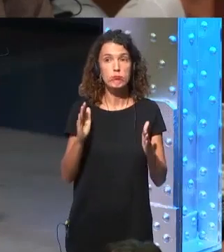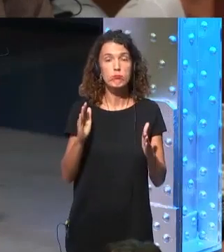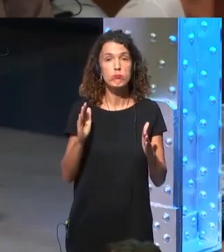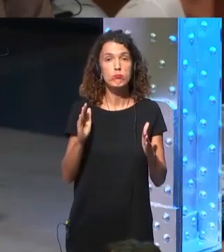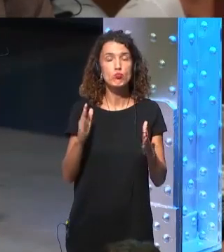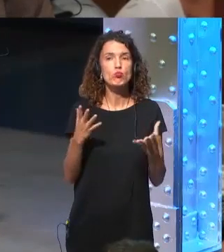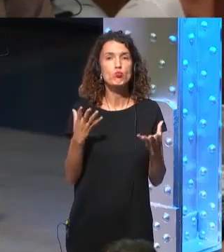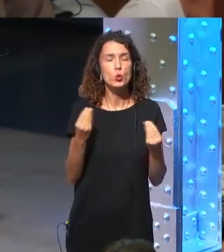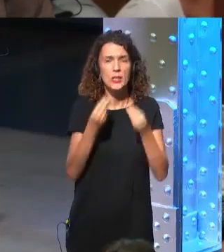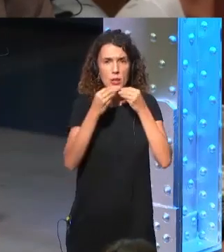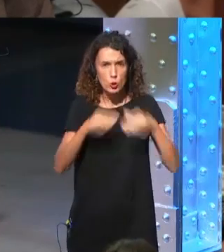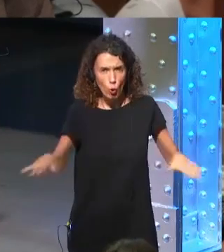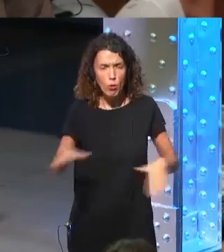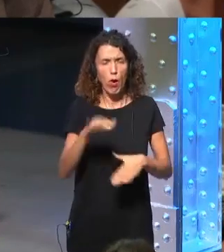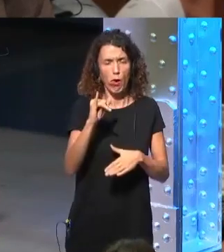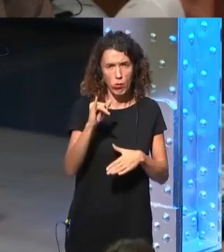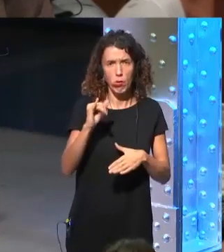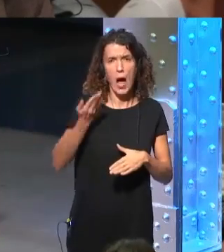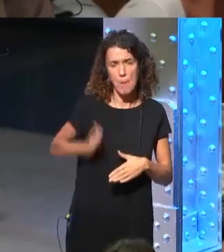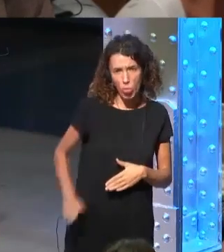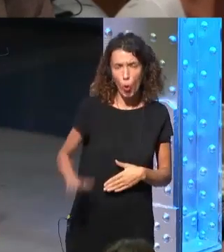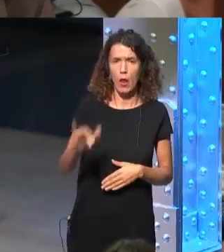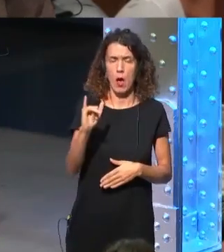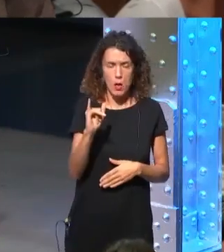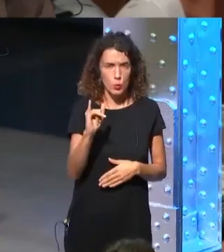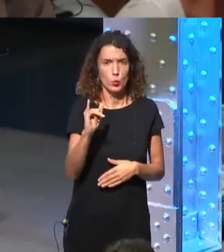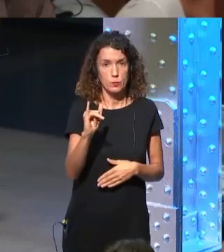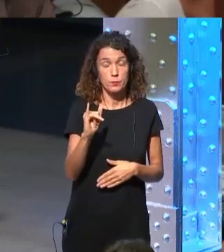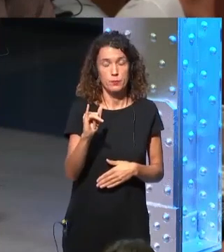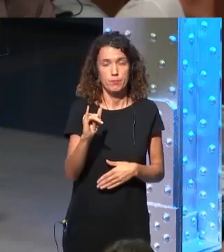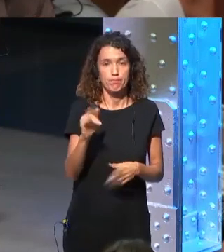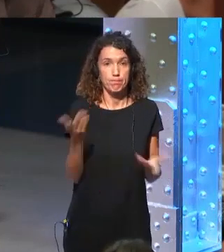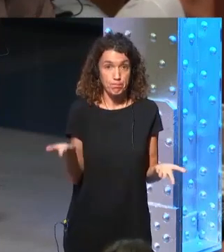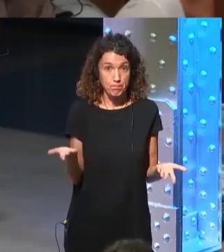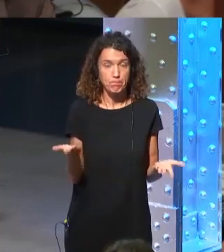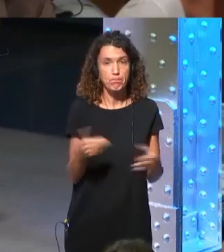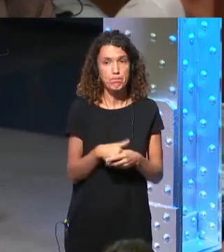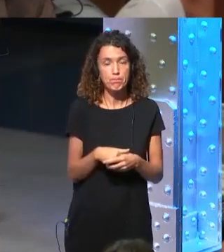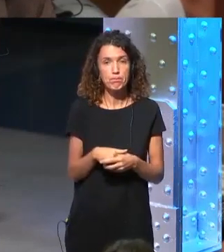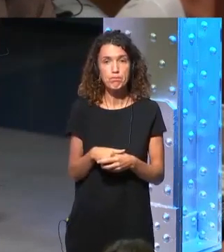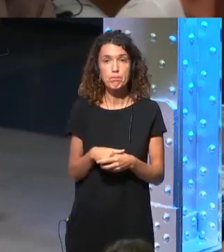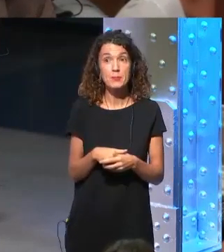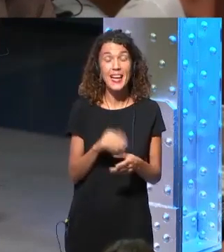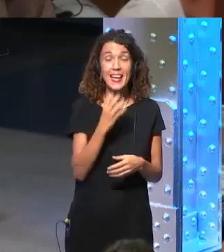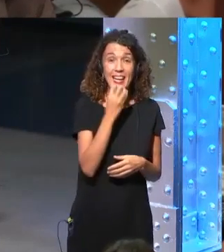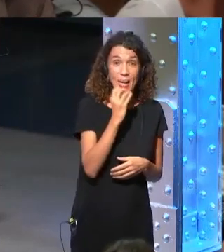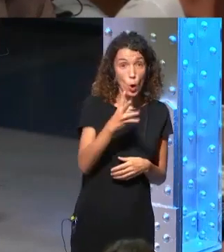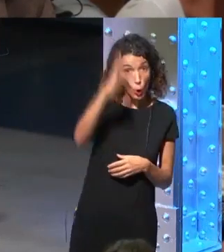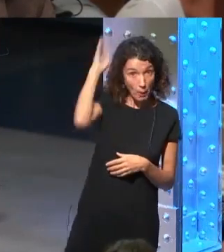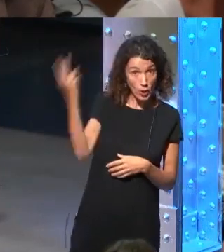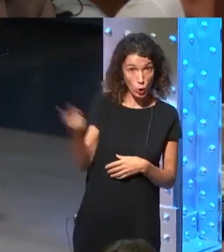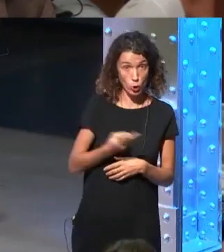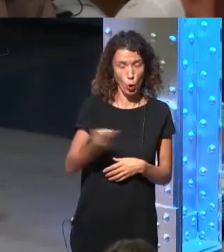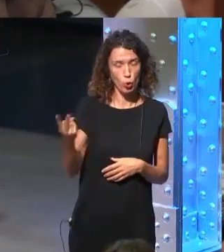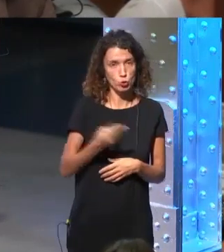y hay muchísimas historias sobre las Amazonas. Y, lógicamente, los griegos y los